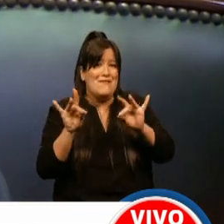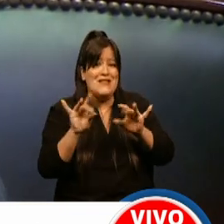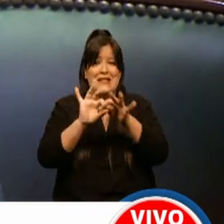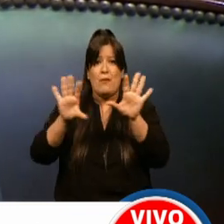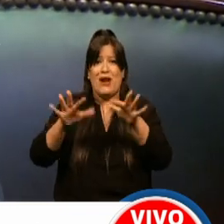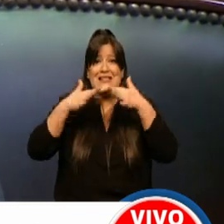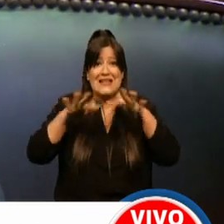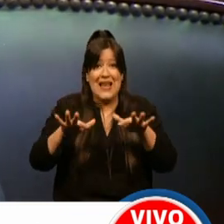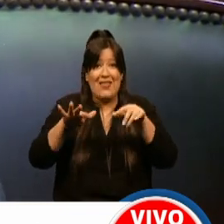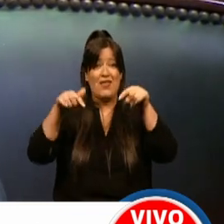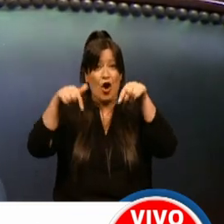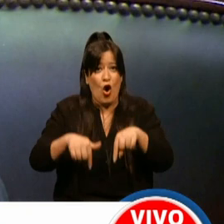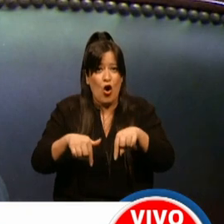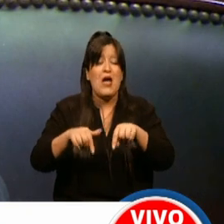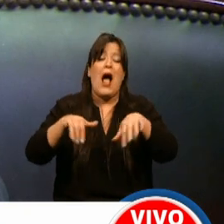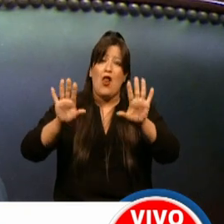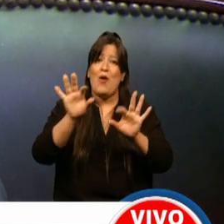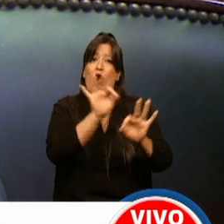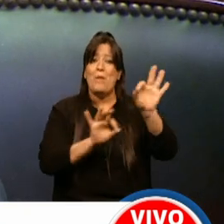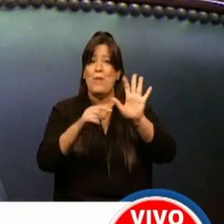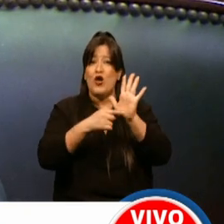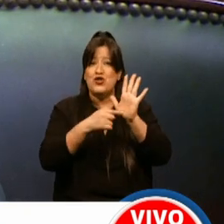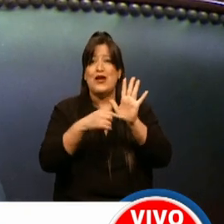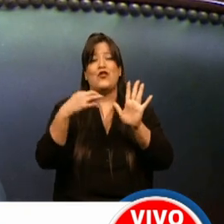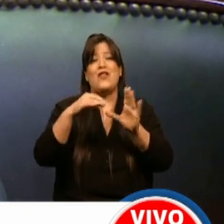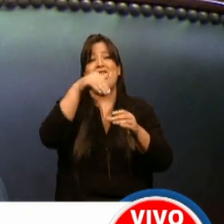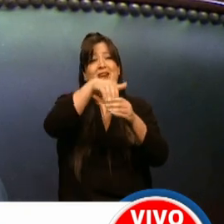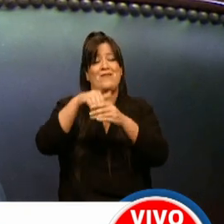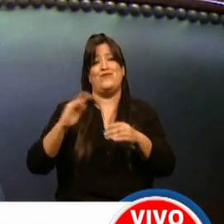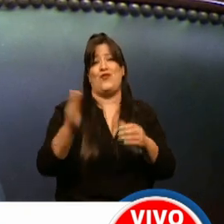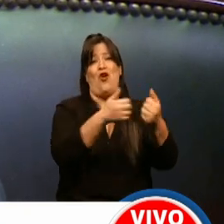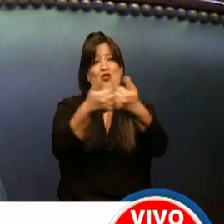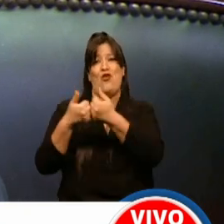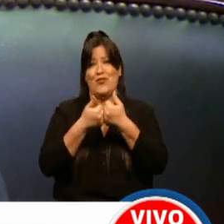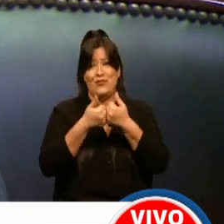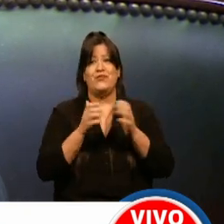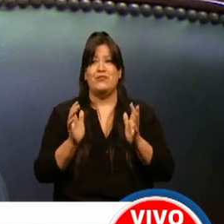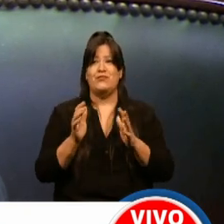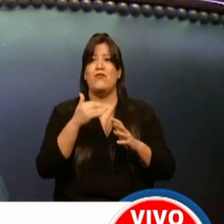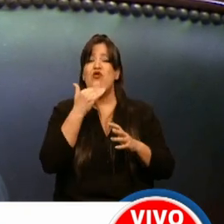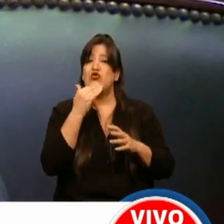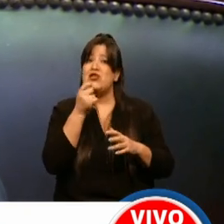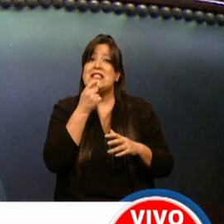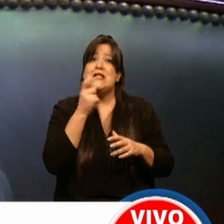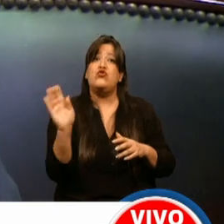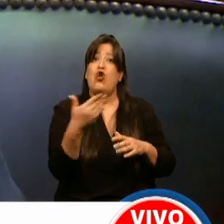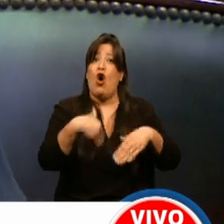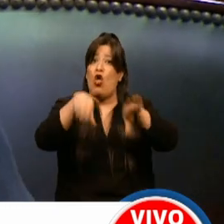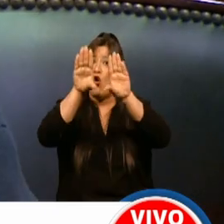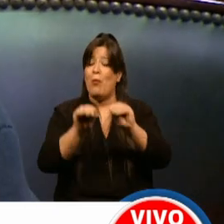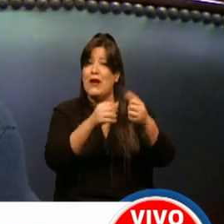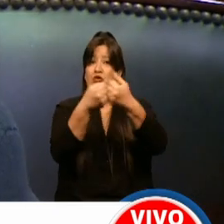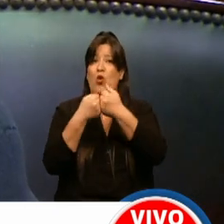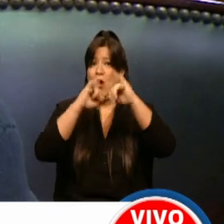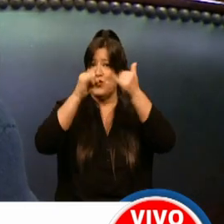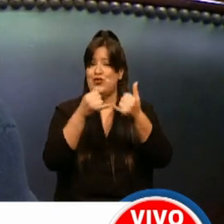entonces tal vez este proyecto tendría que estar votado por unanimidad casi sin excepción no sé si va a ser así pero es